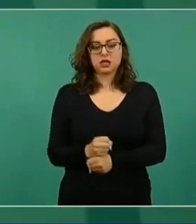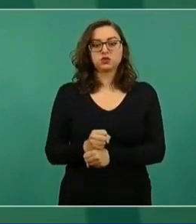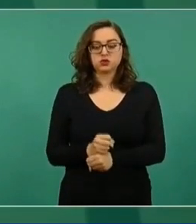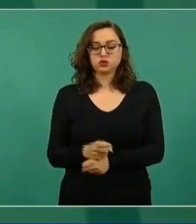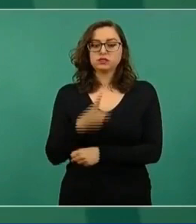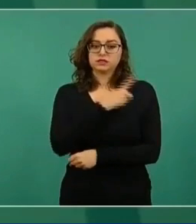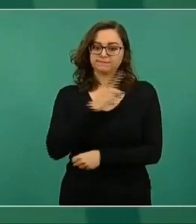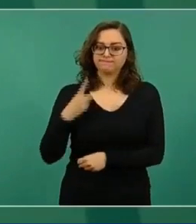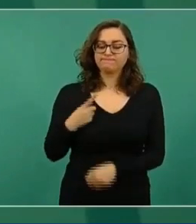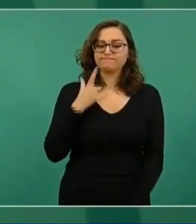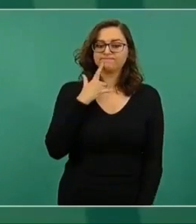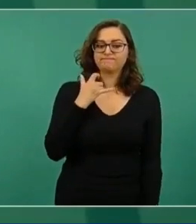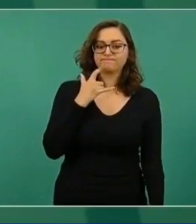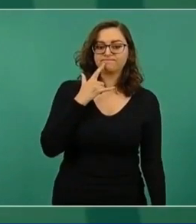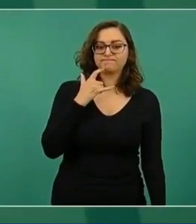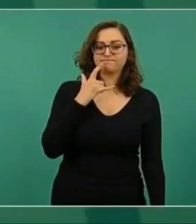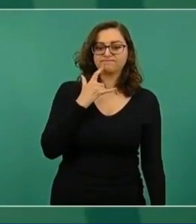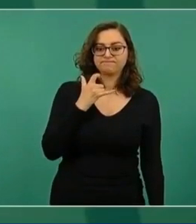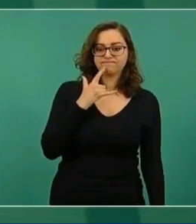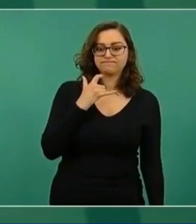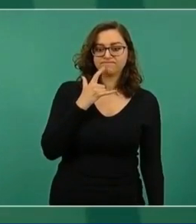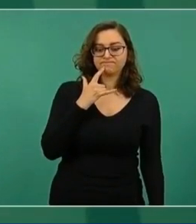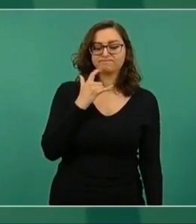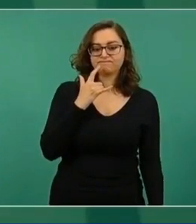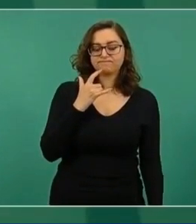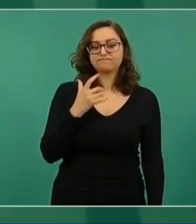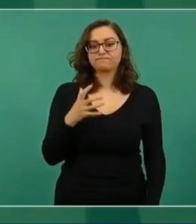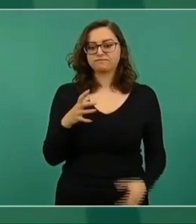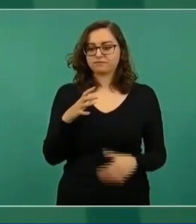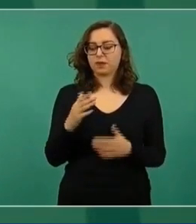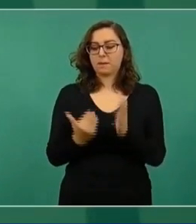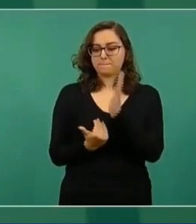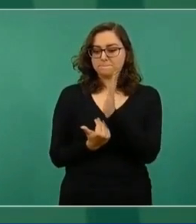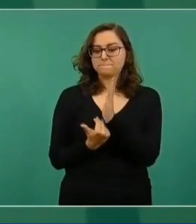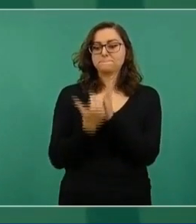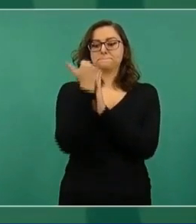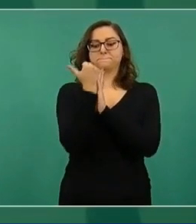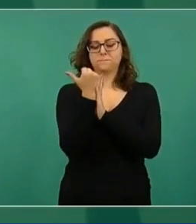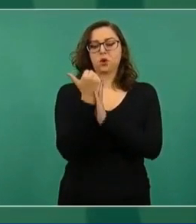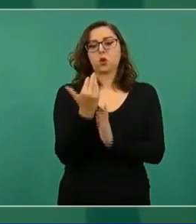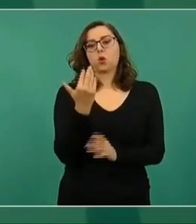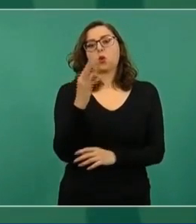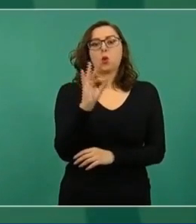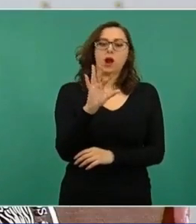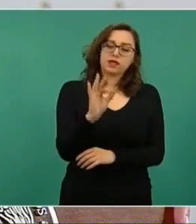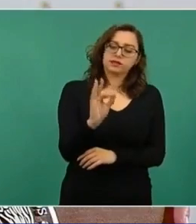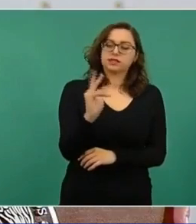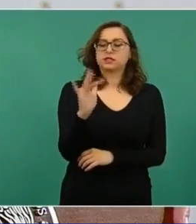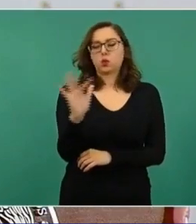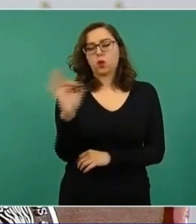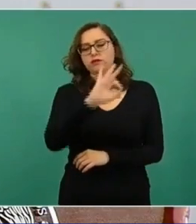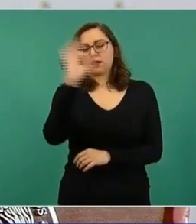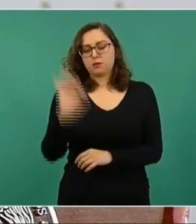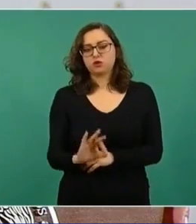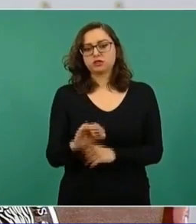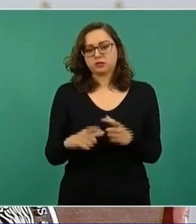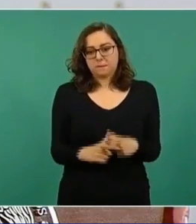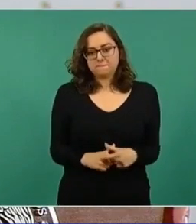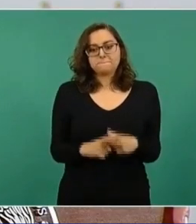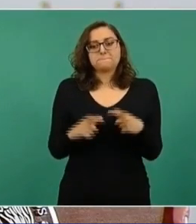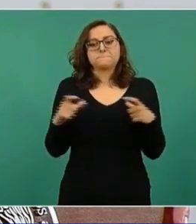gobierno, acercándonos al 40-50% de mayor número de